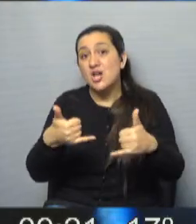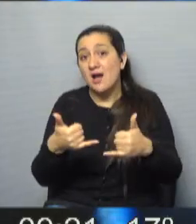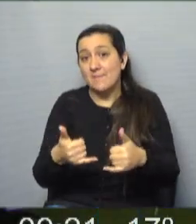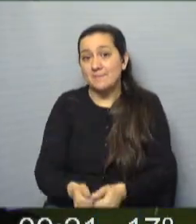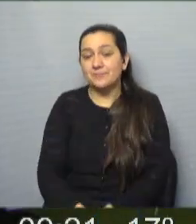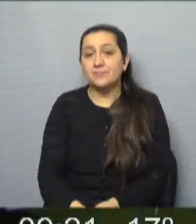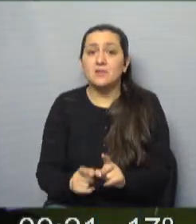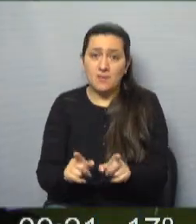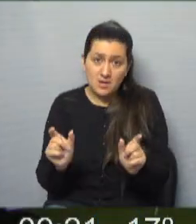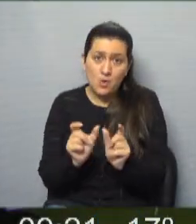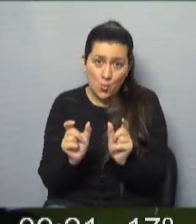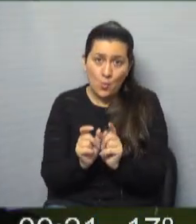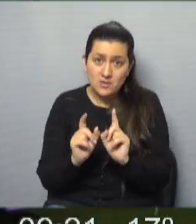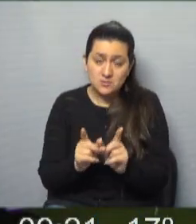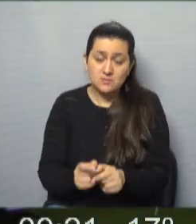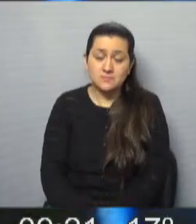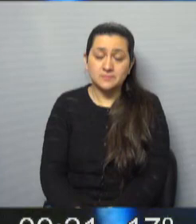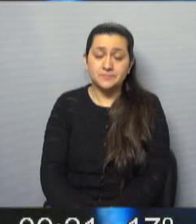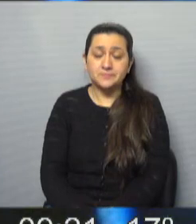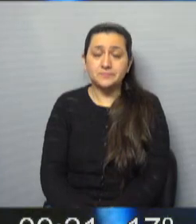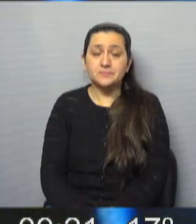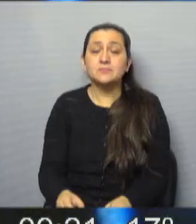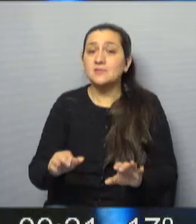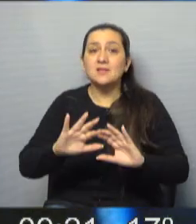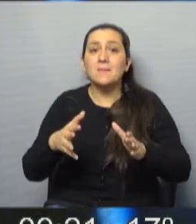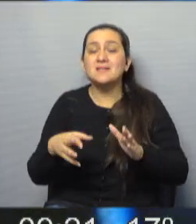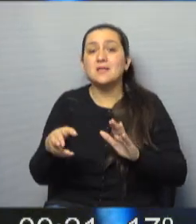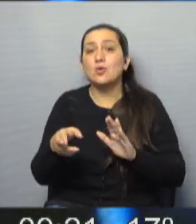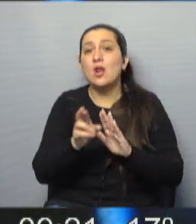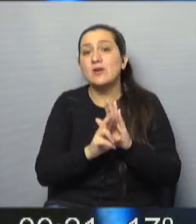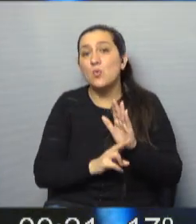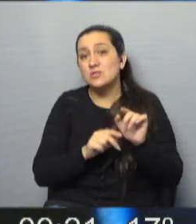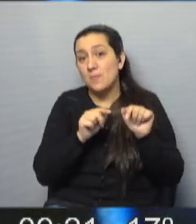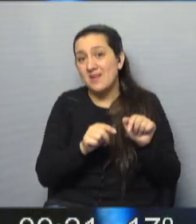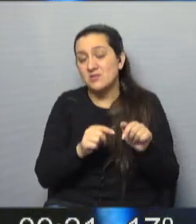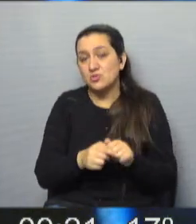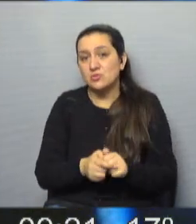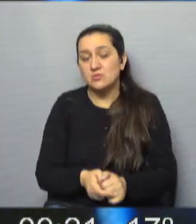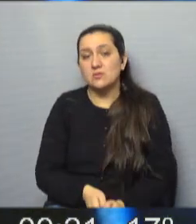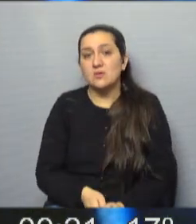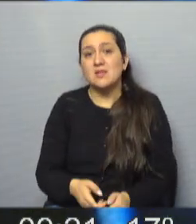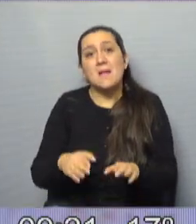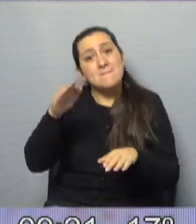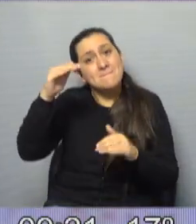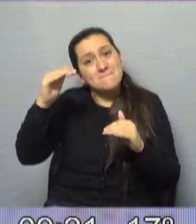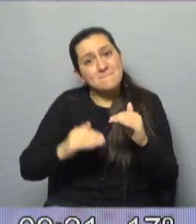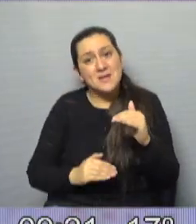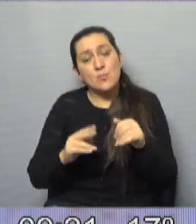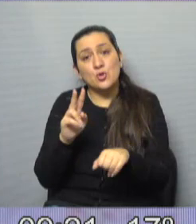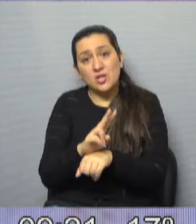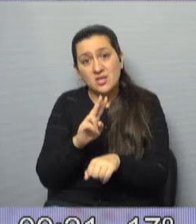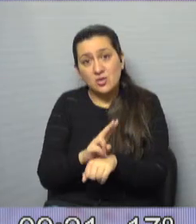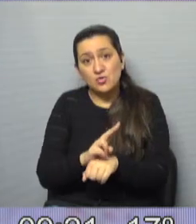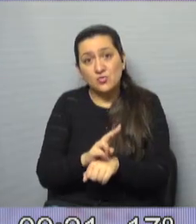¿no? En Uber también. Choferes, digo, sí. Ahí está. Pero, ¿qué pasa con la regulación para ellos? ¿Están más desamparados que mucho más que desamparado los nacionales? Que